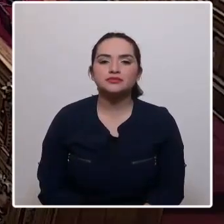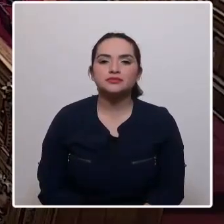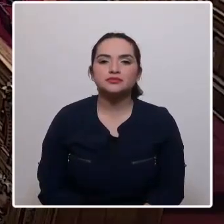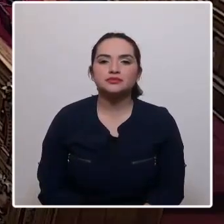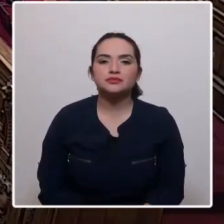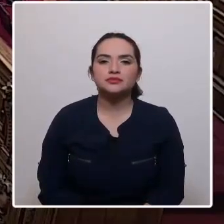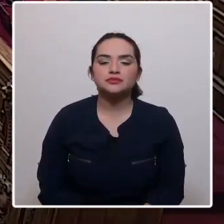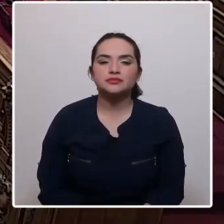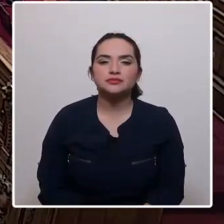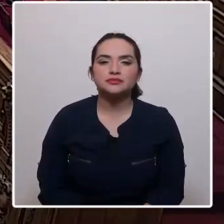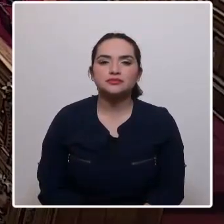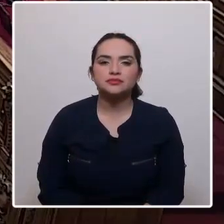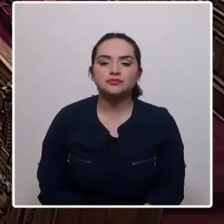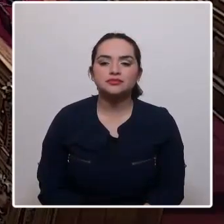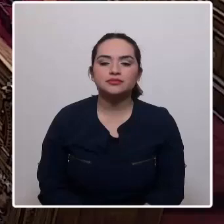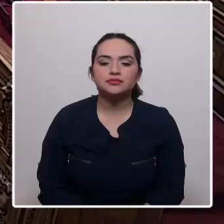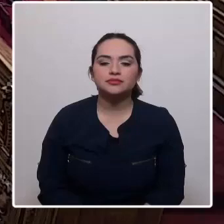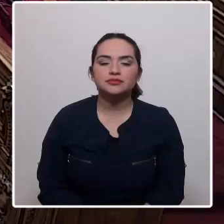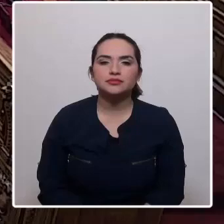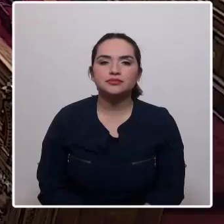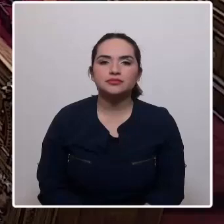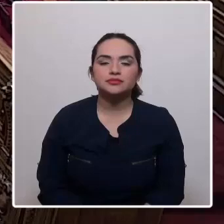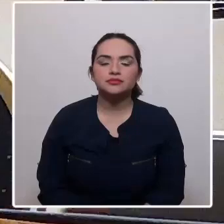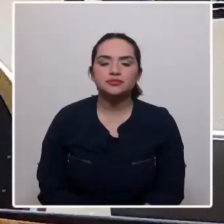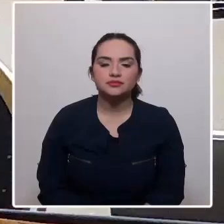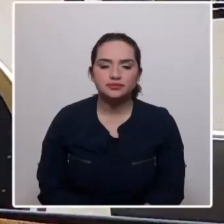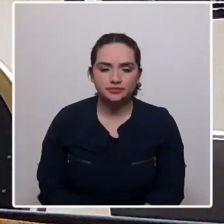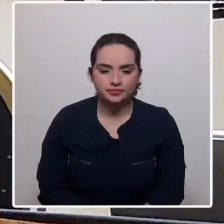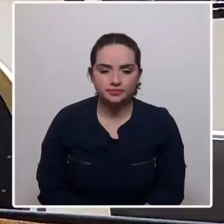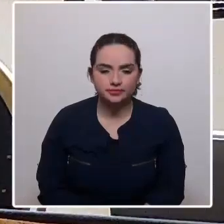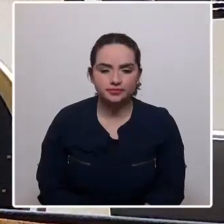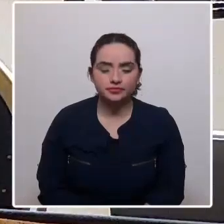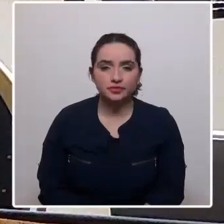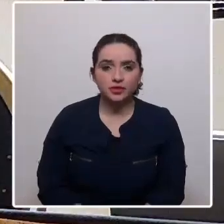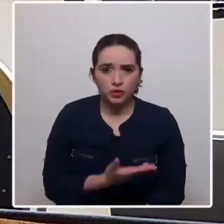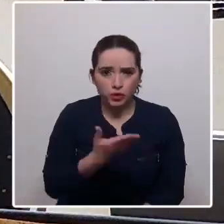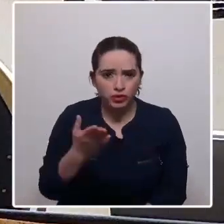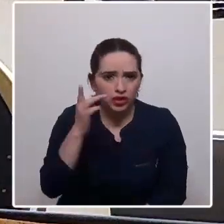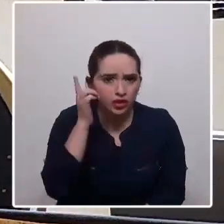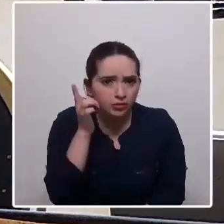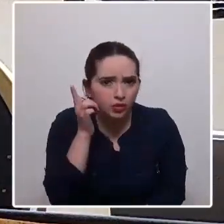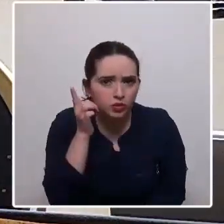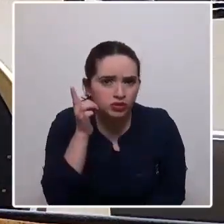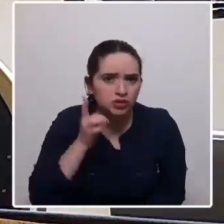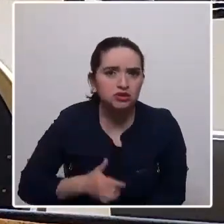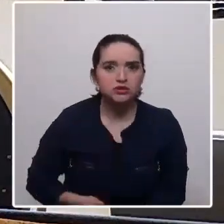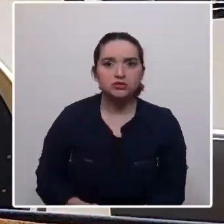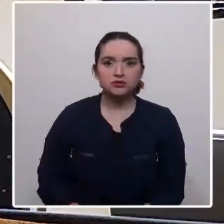¿Se me escucha?